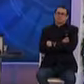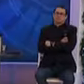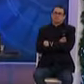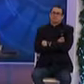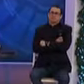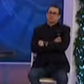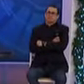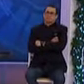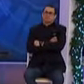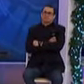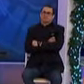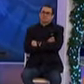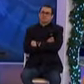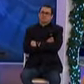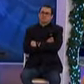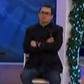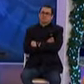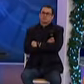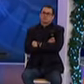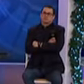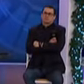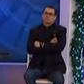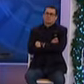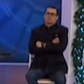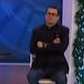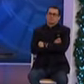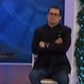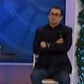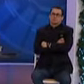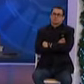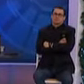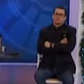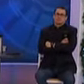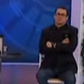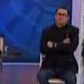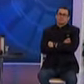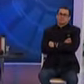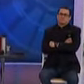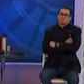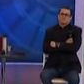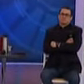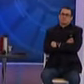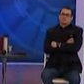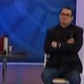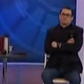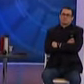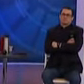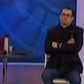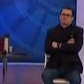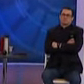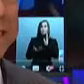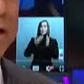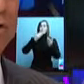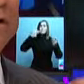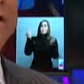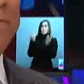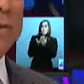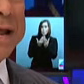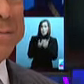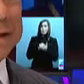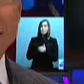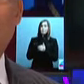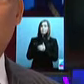no puede ir a los alrededores de un hospital a detener parturientas. Pero además, uno